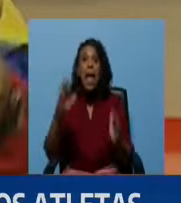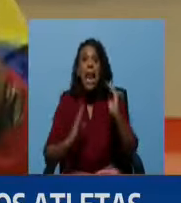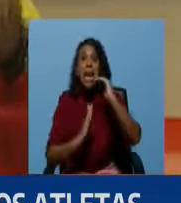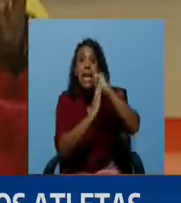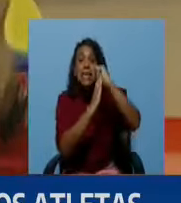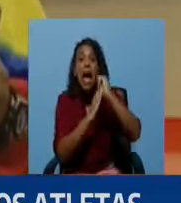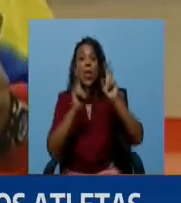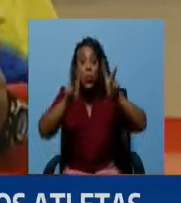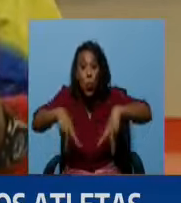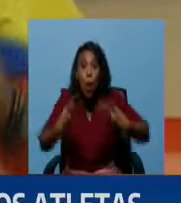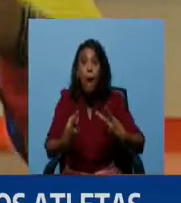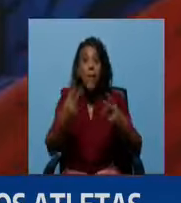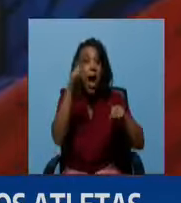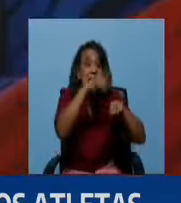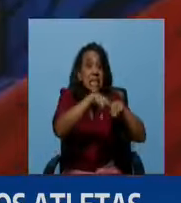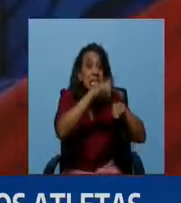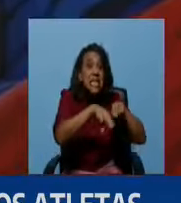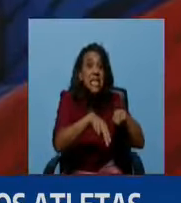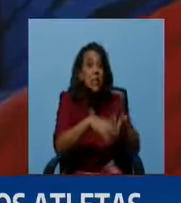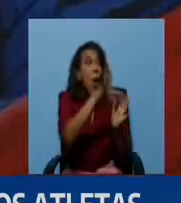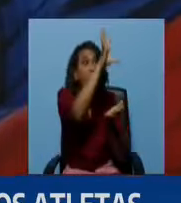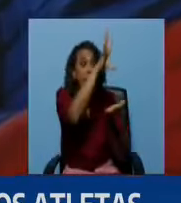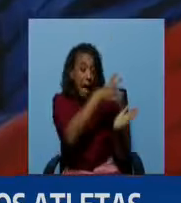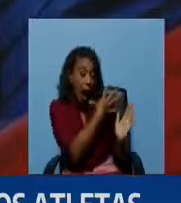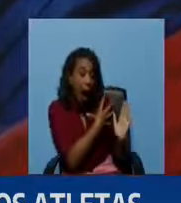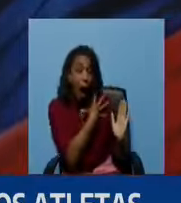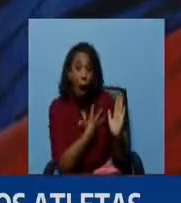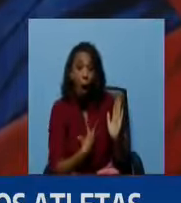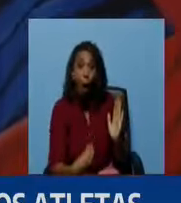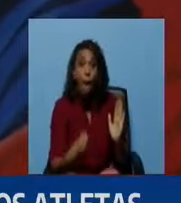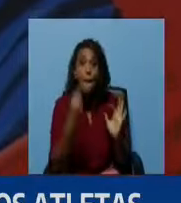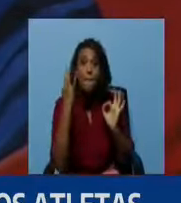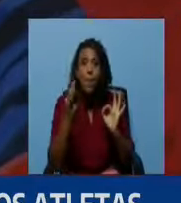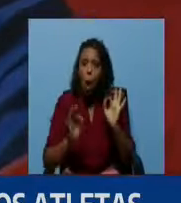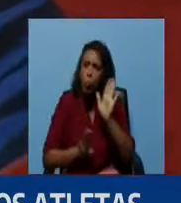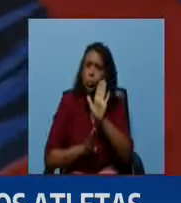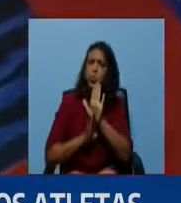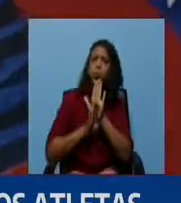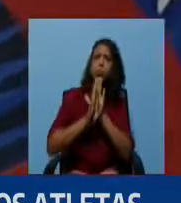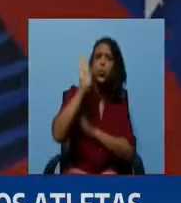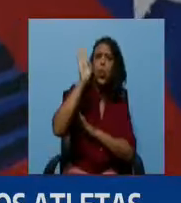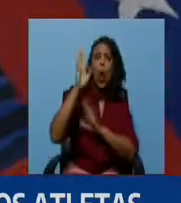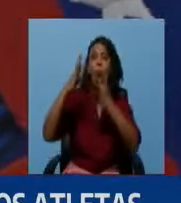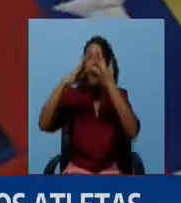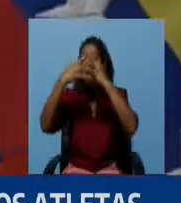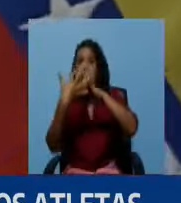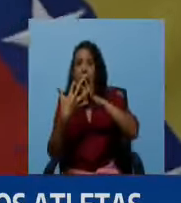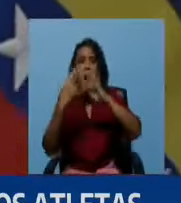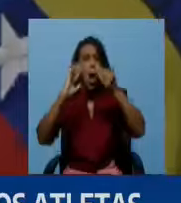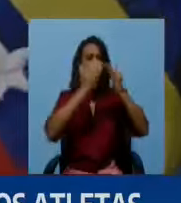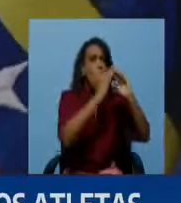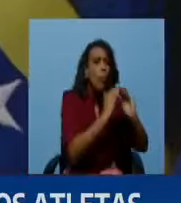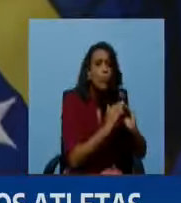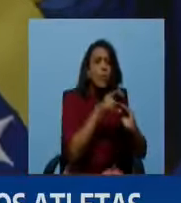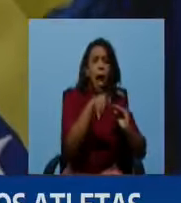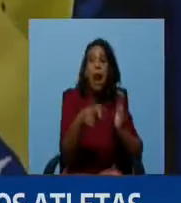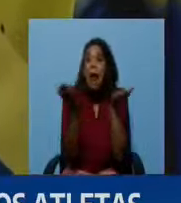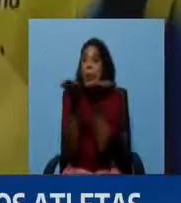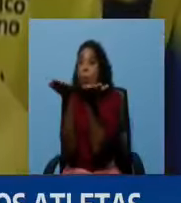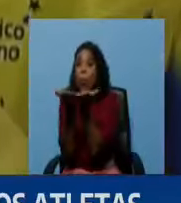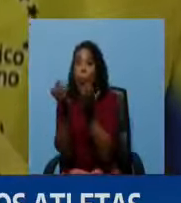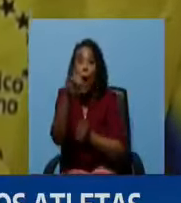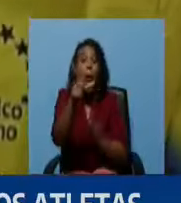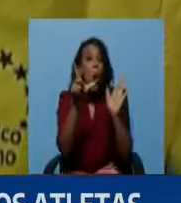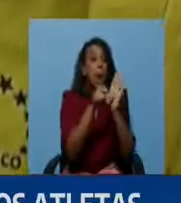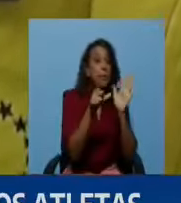de las nuevas generaciones de deportistas y atletas que se están levantando en los barrios, en las comunidades, en las escuelas, en